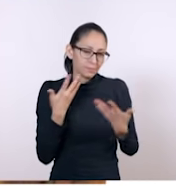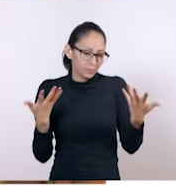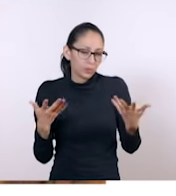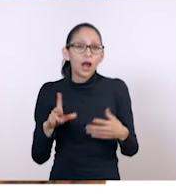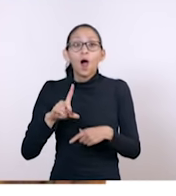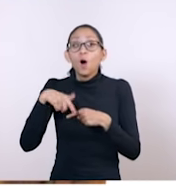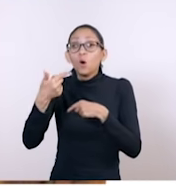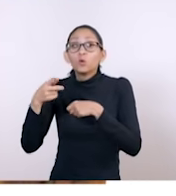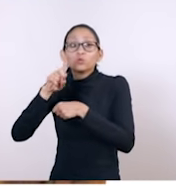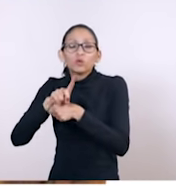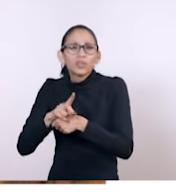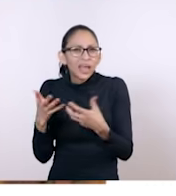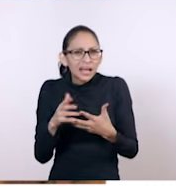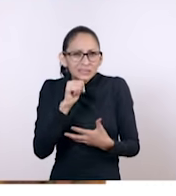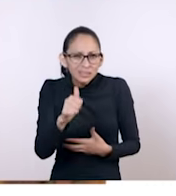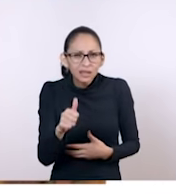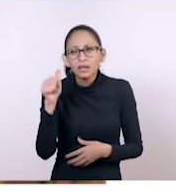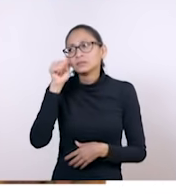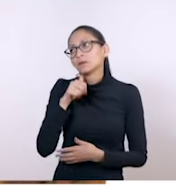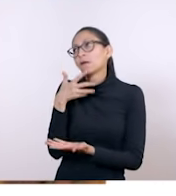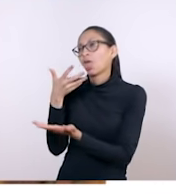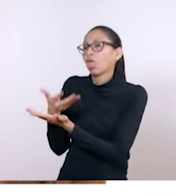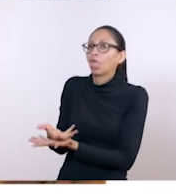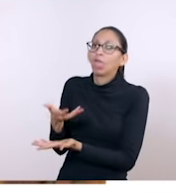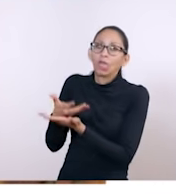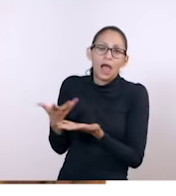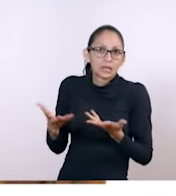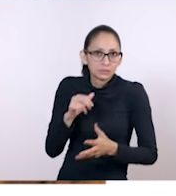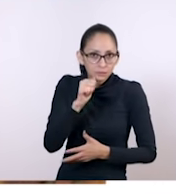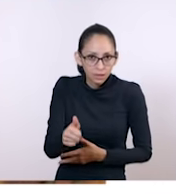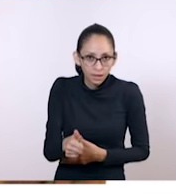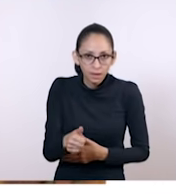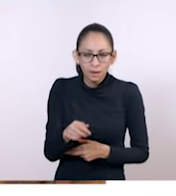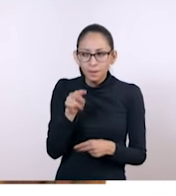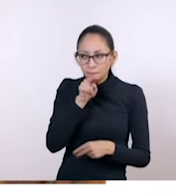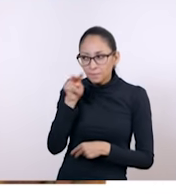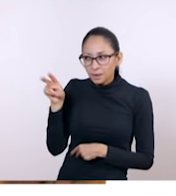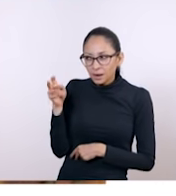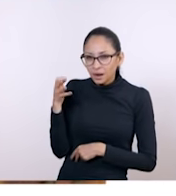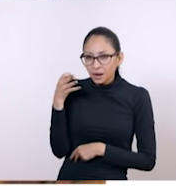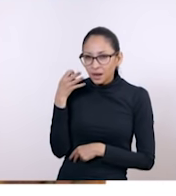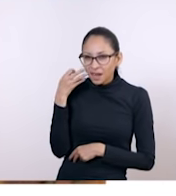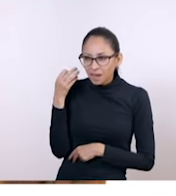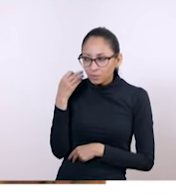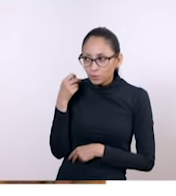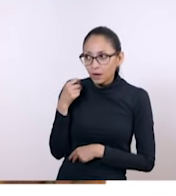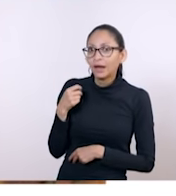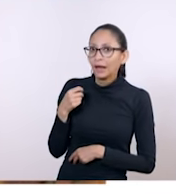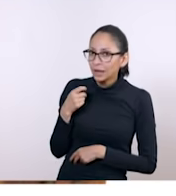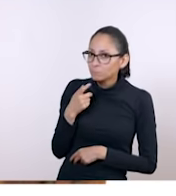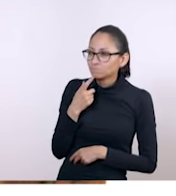al día siguiente, como no tenía nada que hacer, se la pasaba echadote, no estaba haciendo nada, miró al gato y dijo...